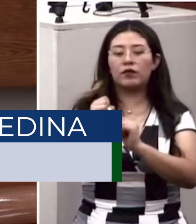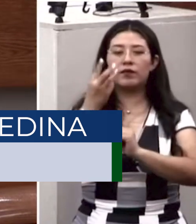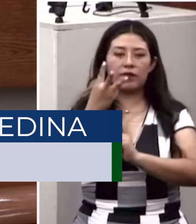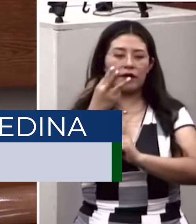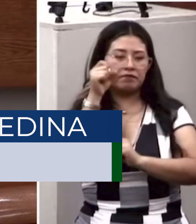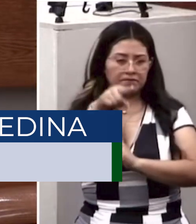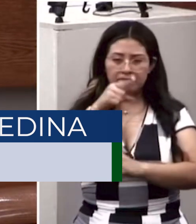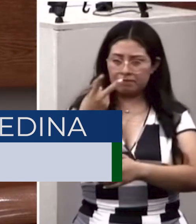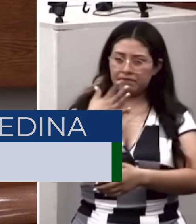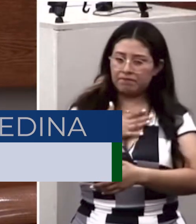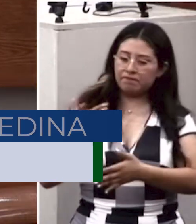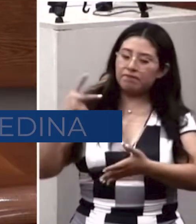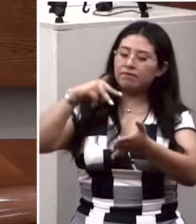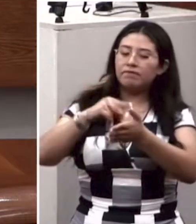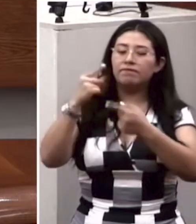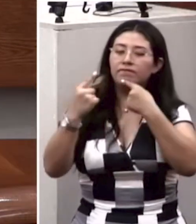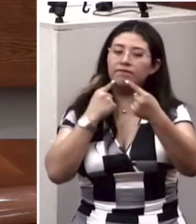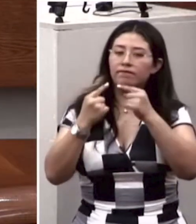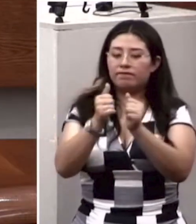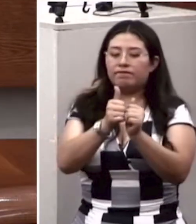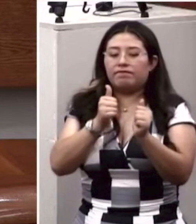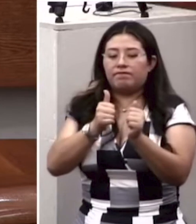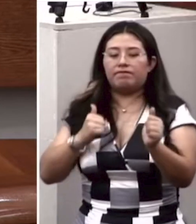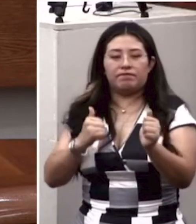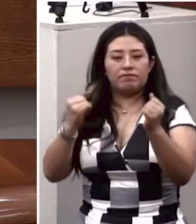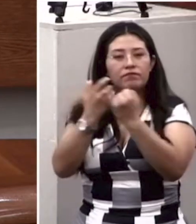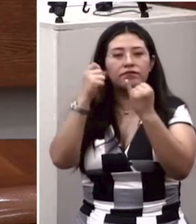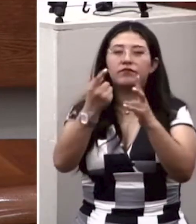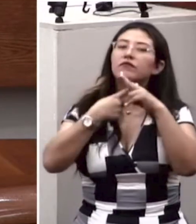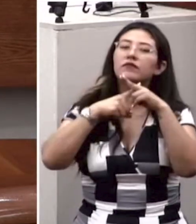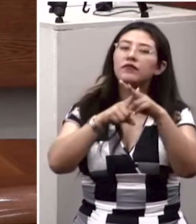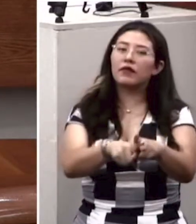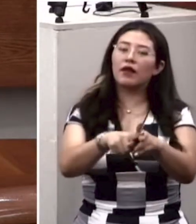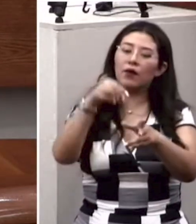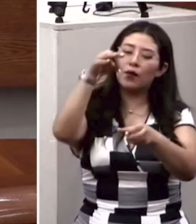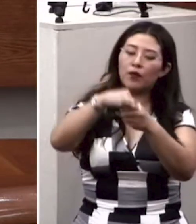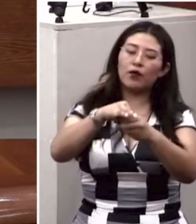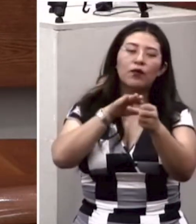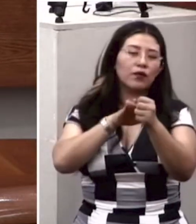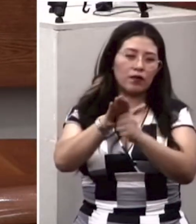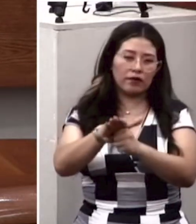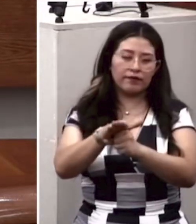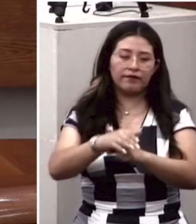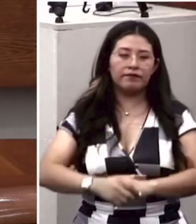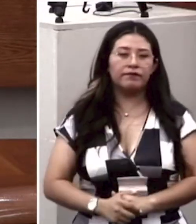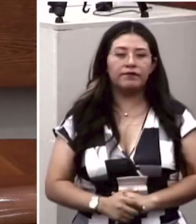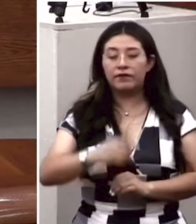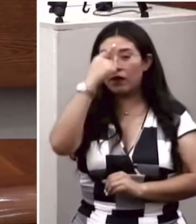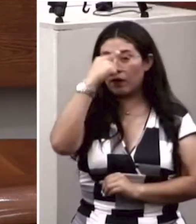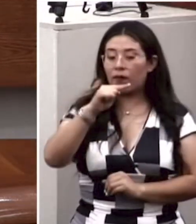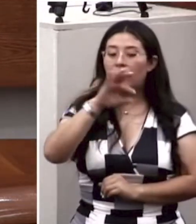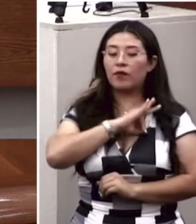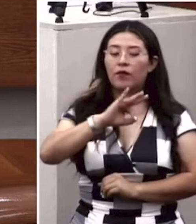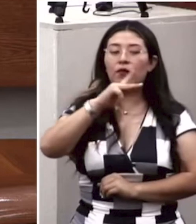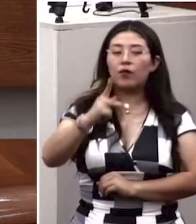Tribuna discutíamos el retraso del inicio del proceso electoral y uno de los argumentos fue para que Villa de